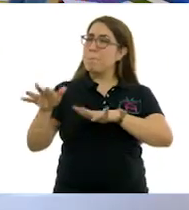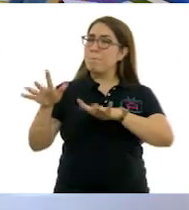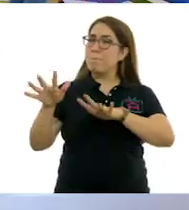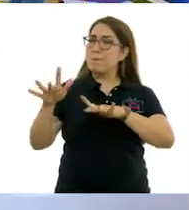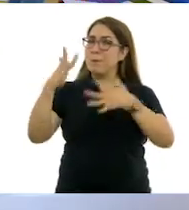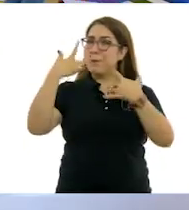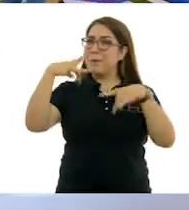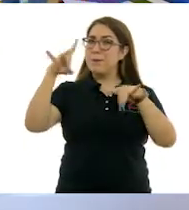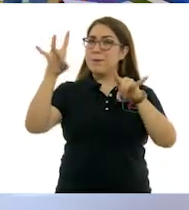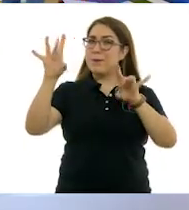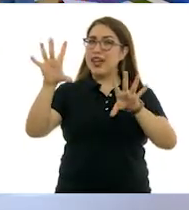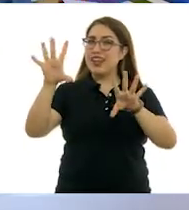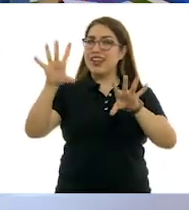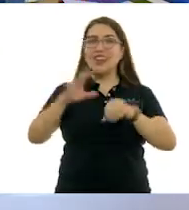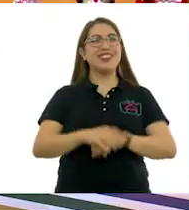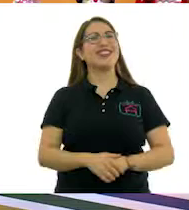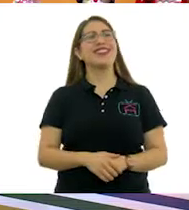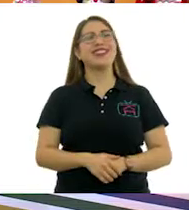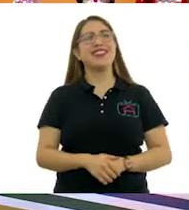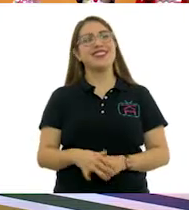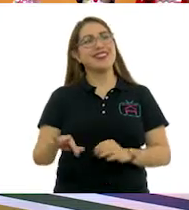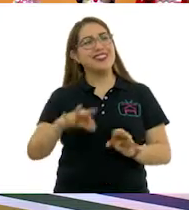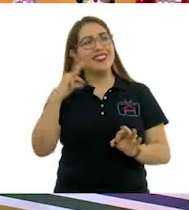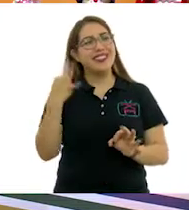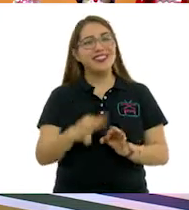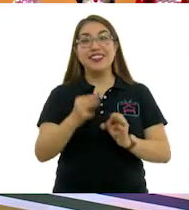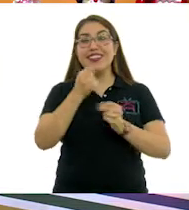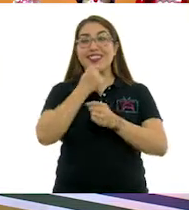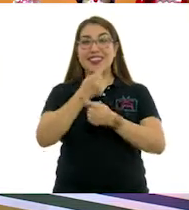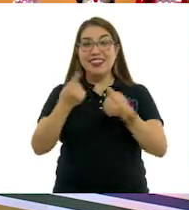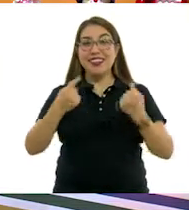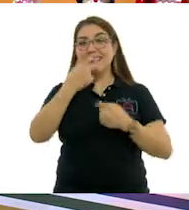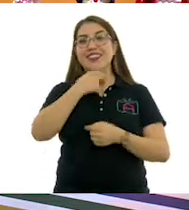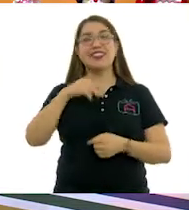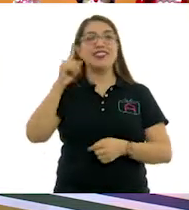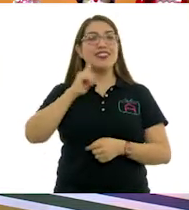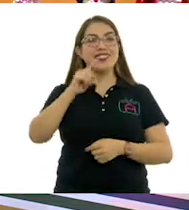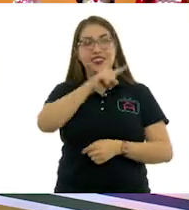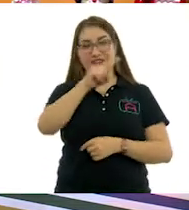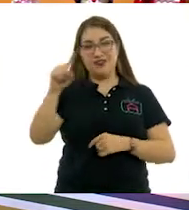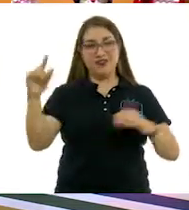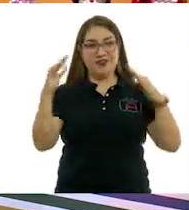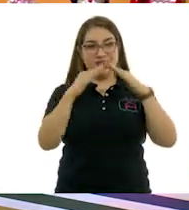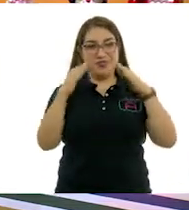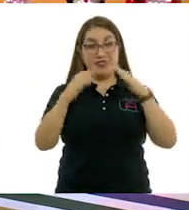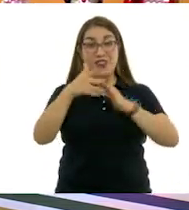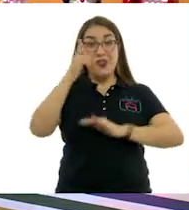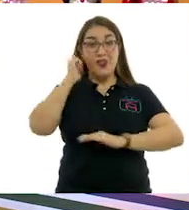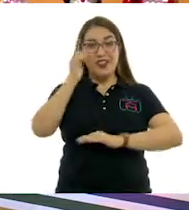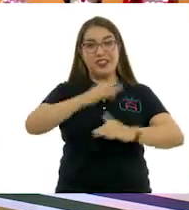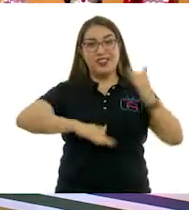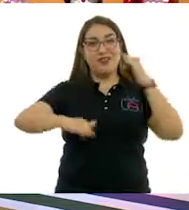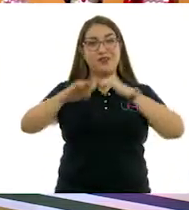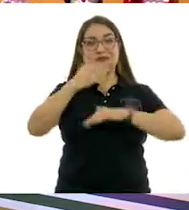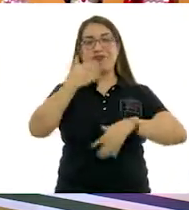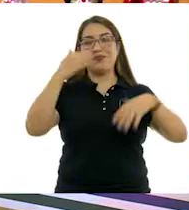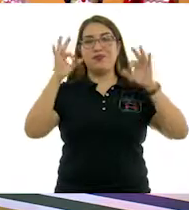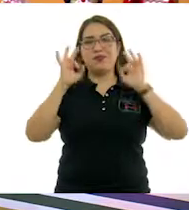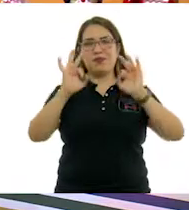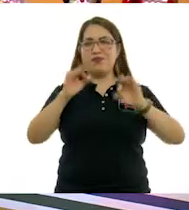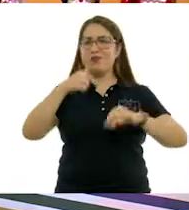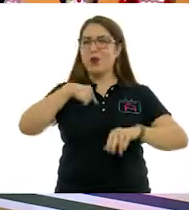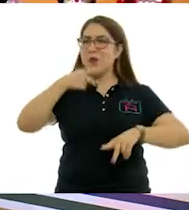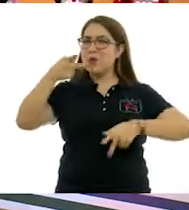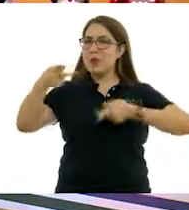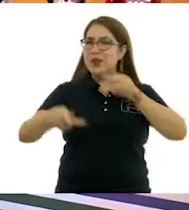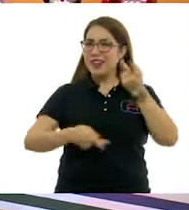esta clase. Perfecto, niñas y niñas, hola allá en casa. Espero se encuentren muy bien. Y quisiera